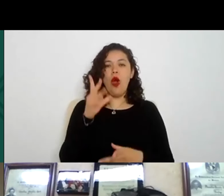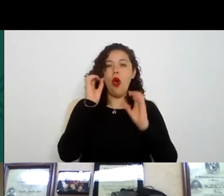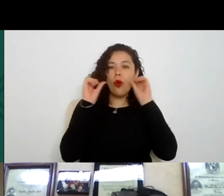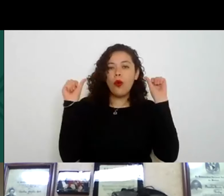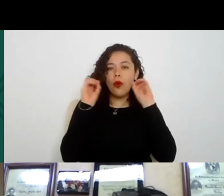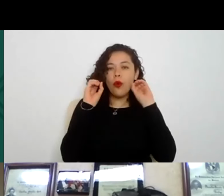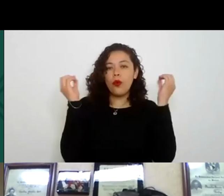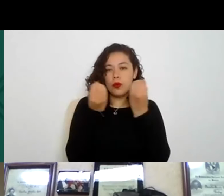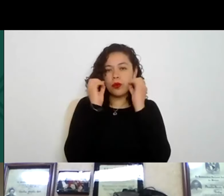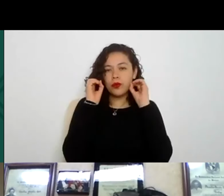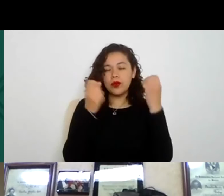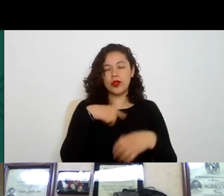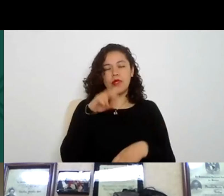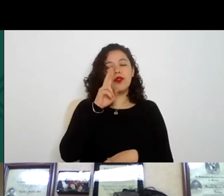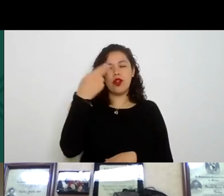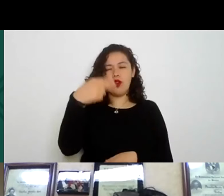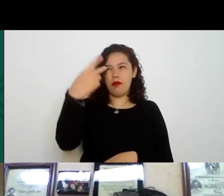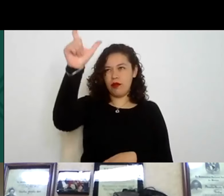organizaciones con las que